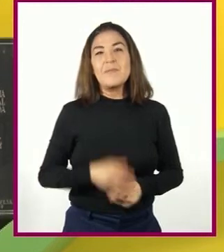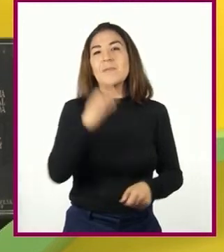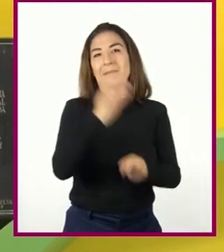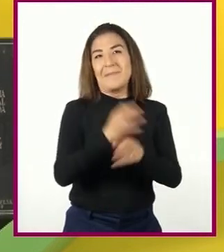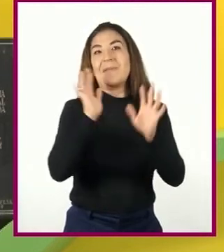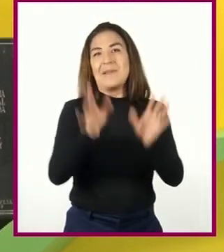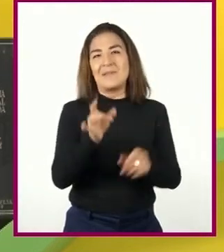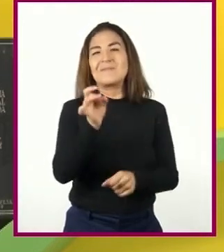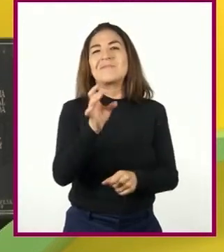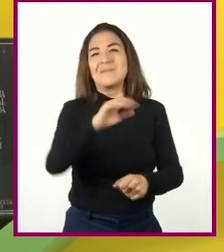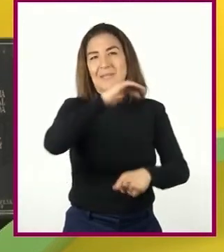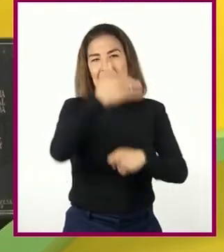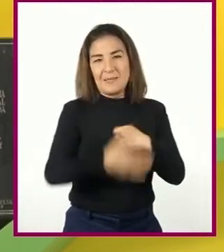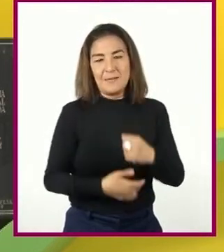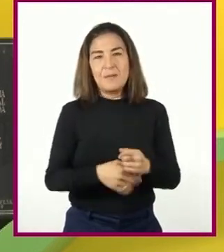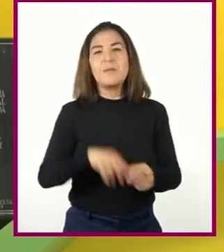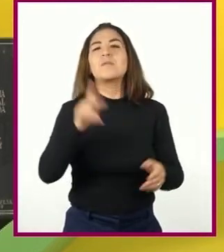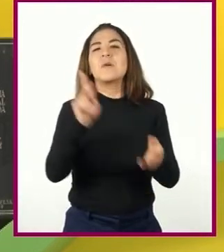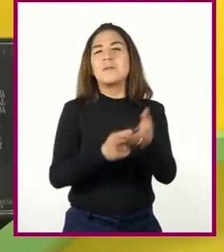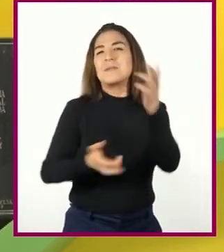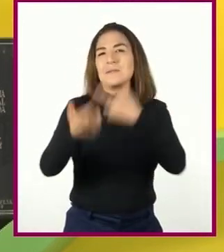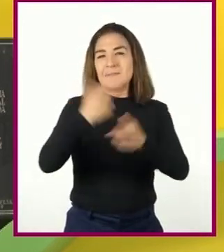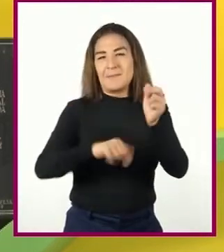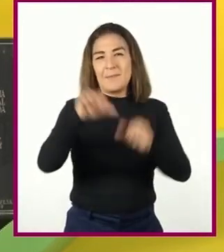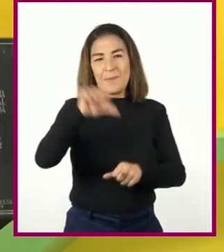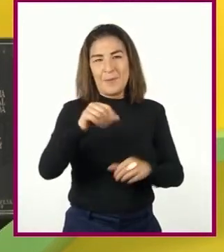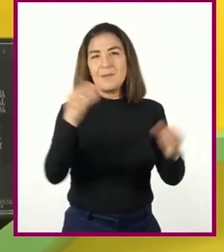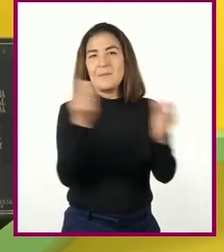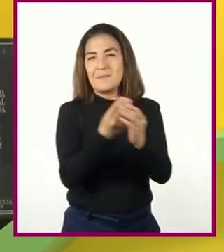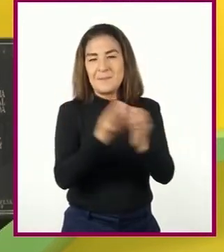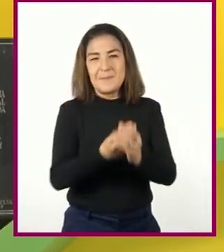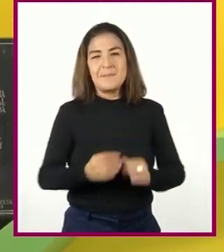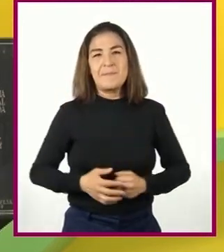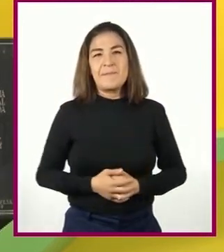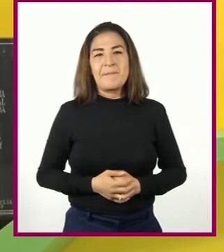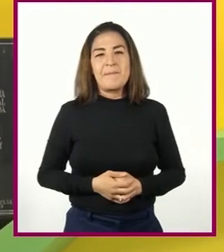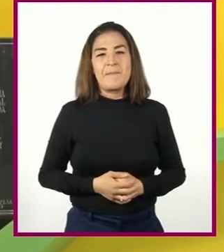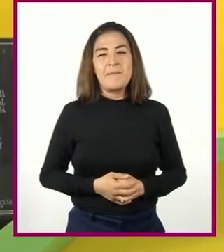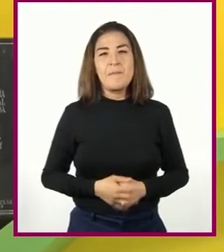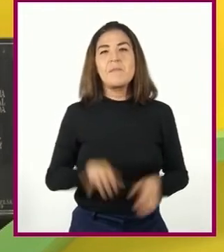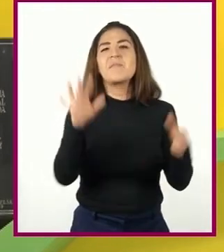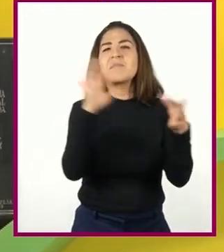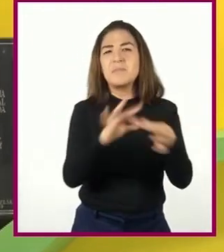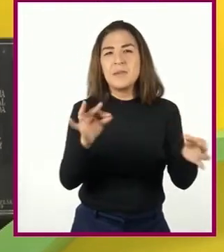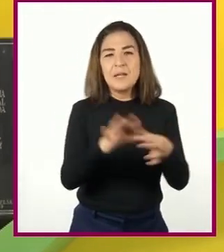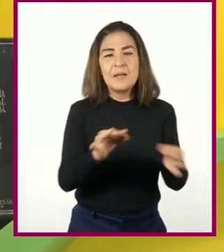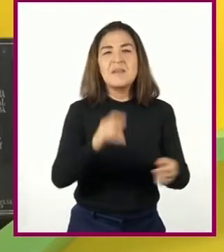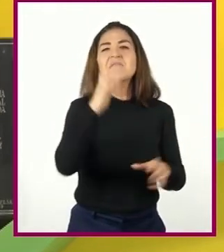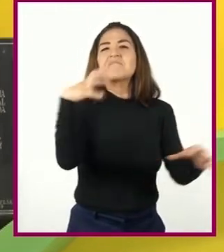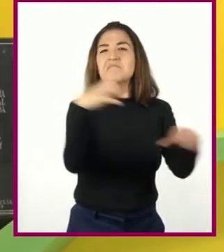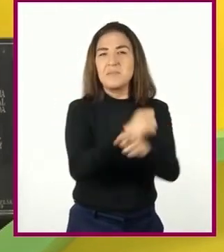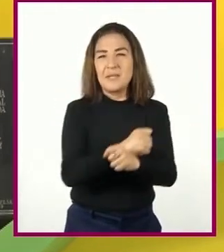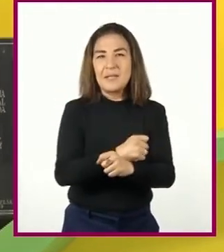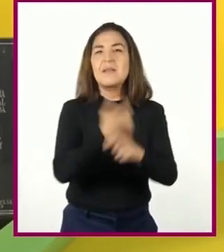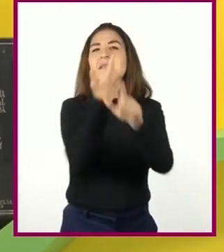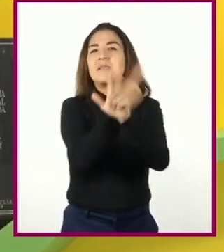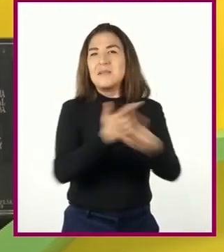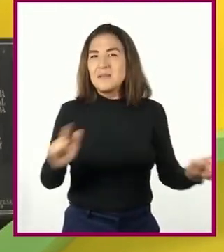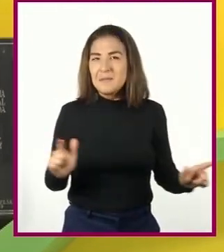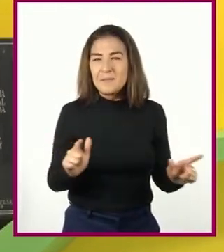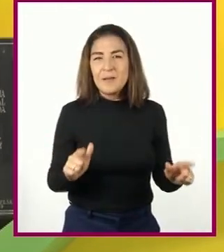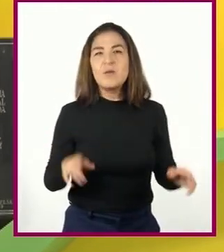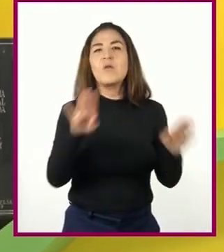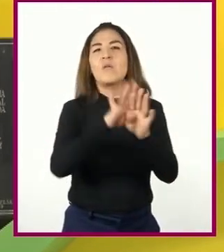terminar, así que haré una recapitulación de lo que vimos en esta sesión. Explicamos lo que significa ser libres y cómo